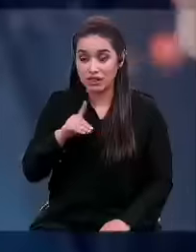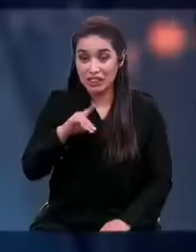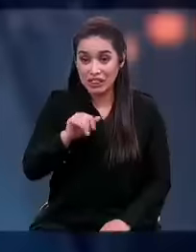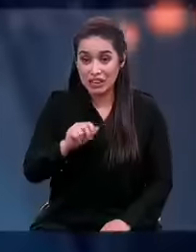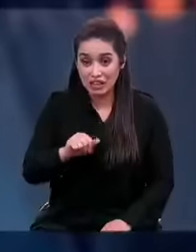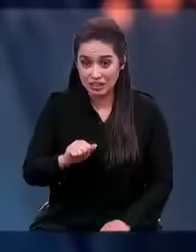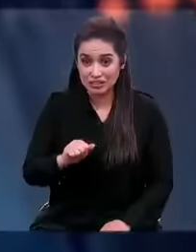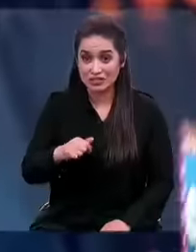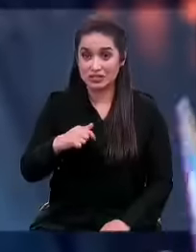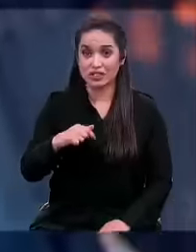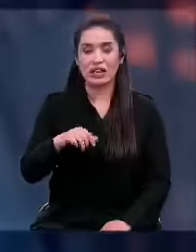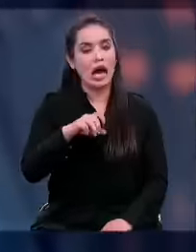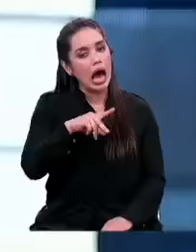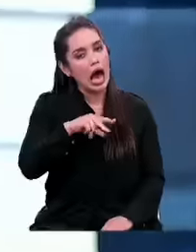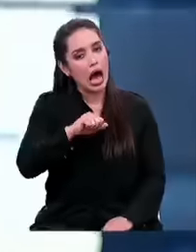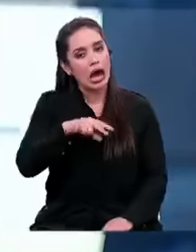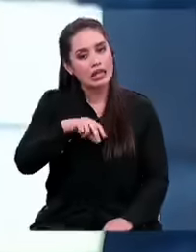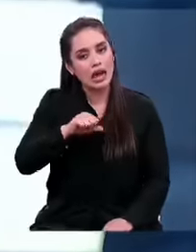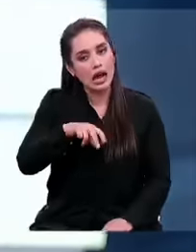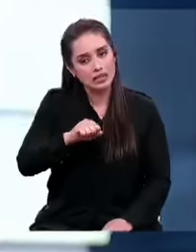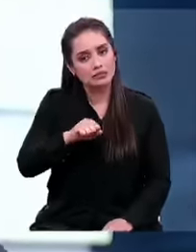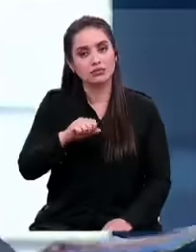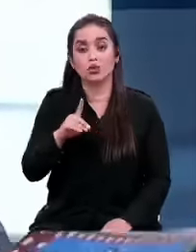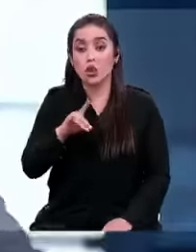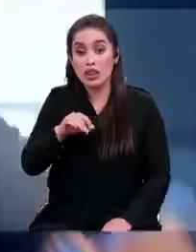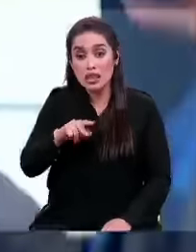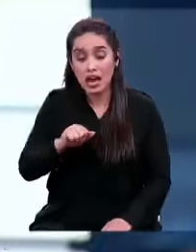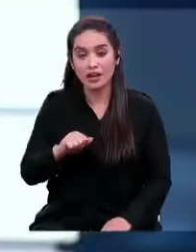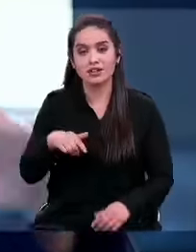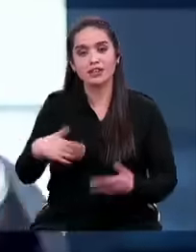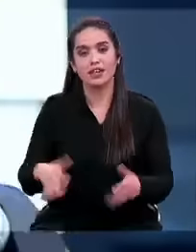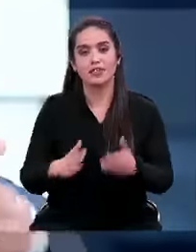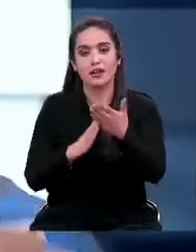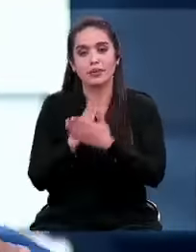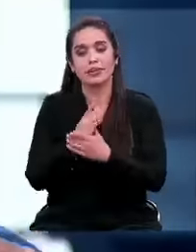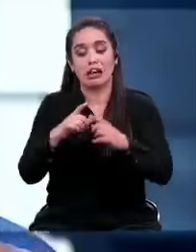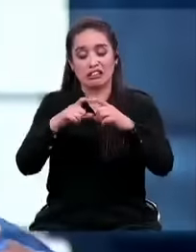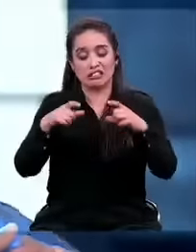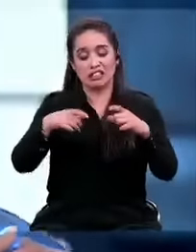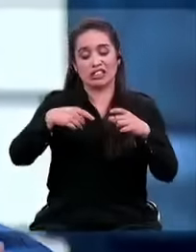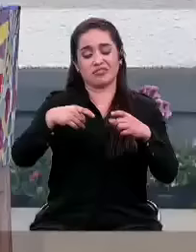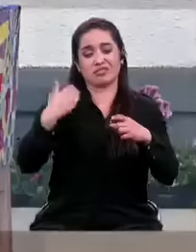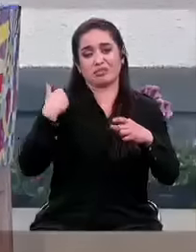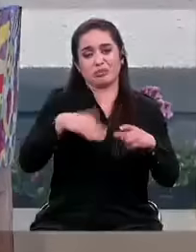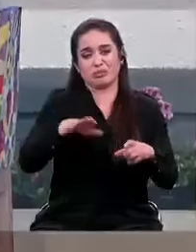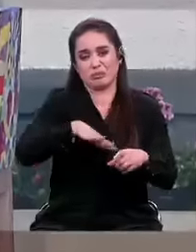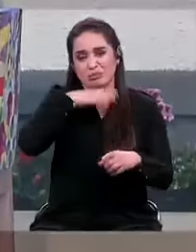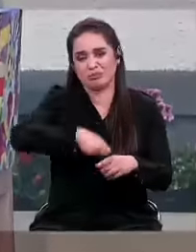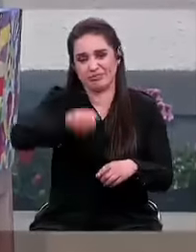Ana. Diana. Ya, vamos a comenzar con la... Bueno, estas tarjetas no sirven.